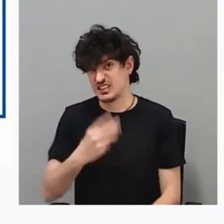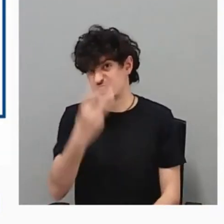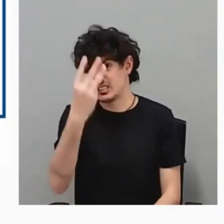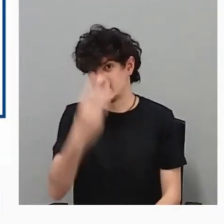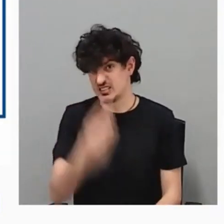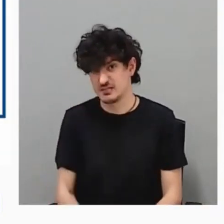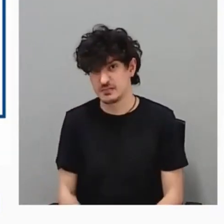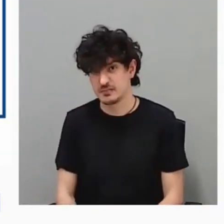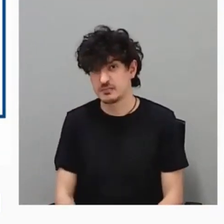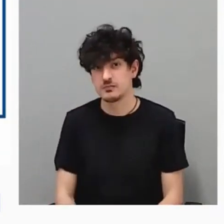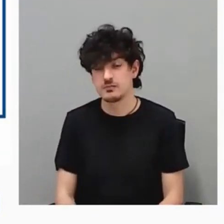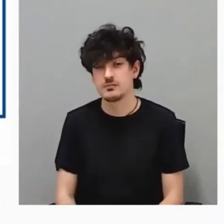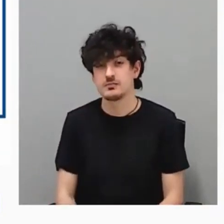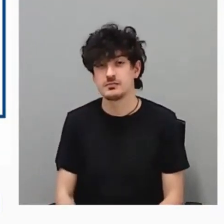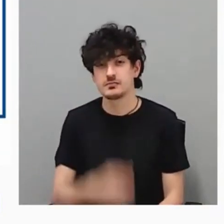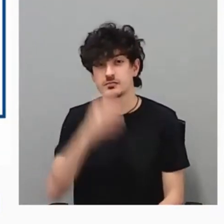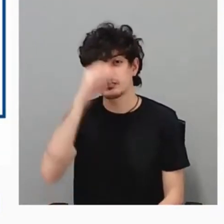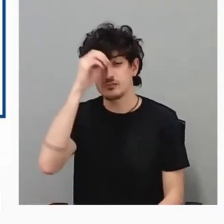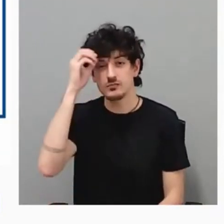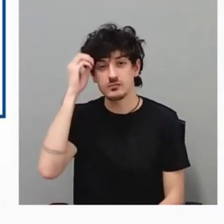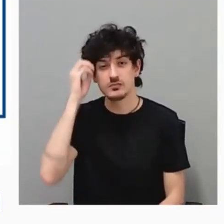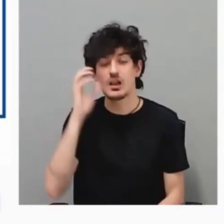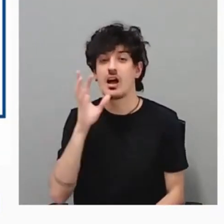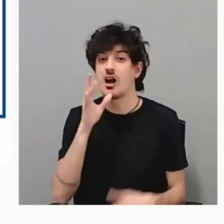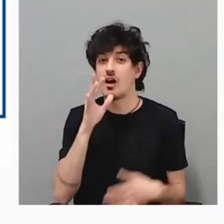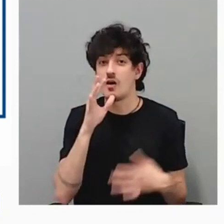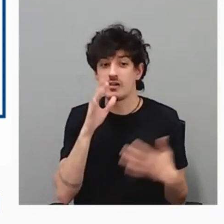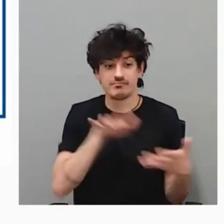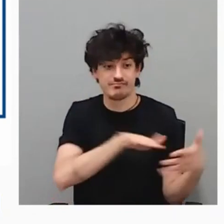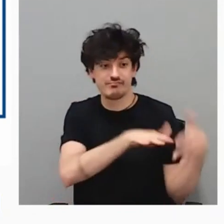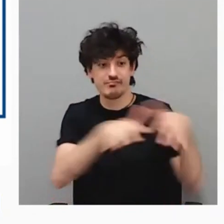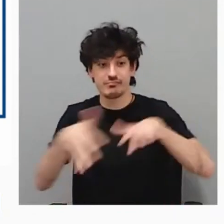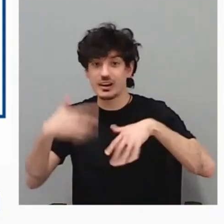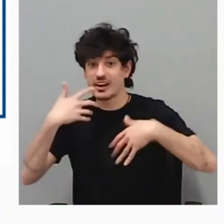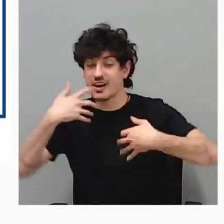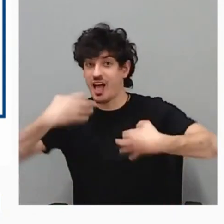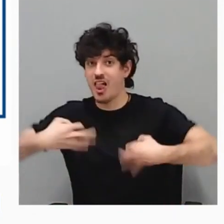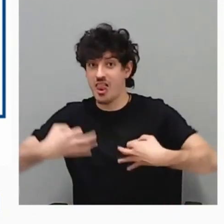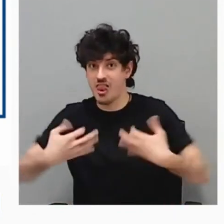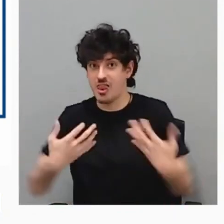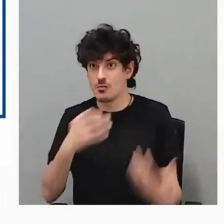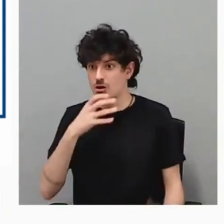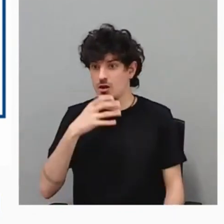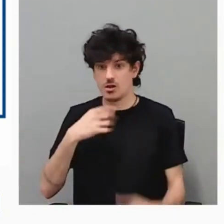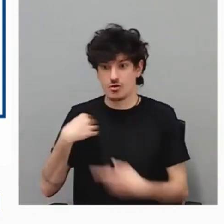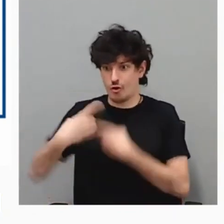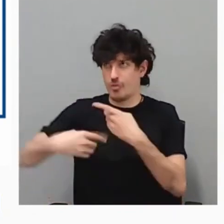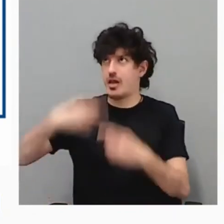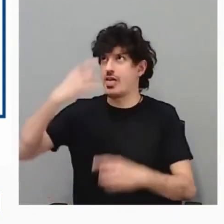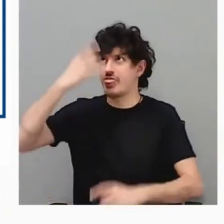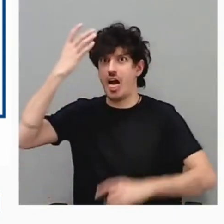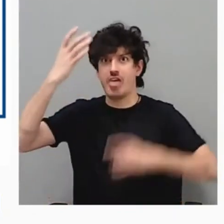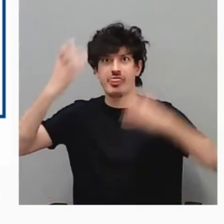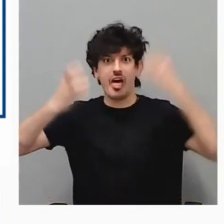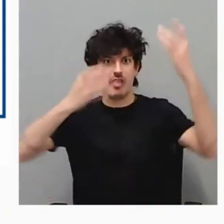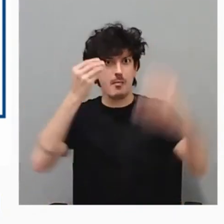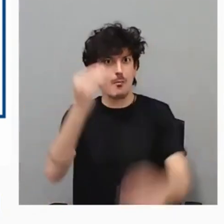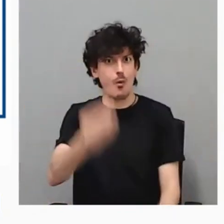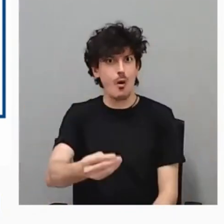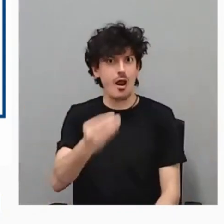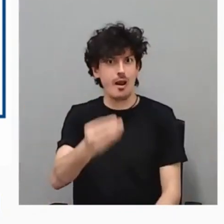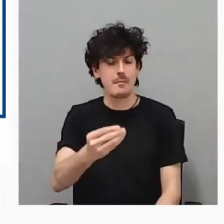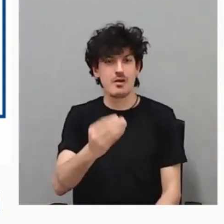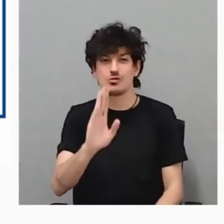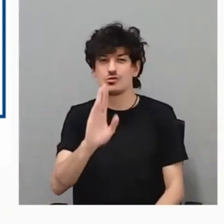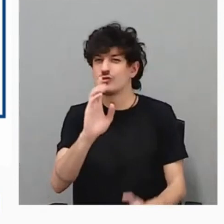las cosas importantes de la innovación es hacerlo real, si no es una buena idea. Y buena idea tenemos todos los días, todos, un montón de ellas, pero solamente algunos son capaces de